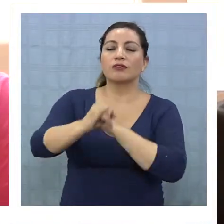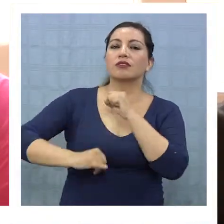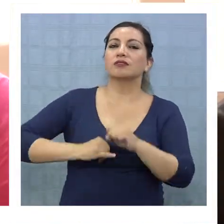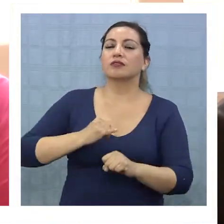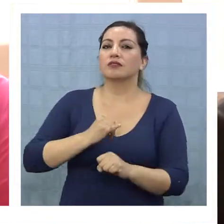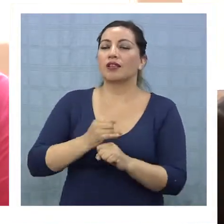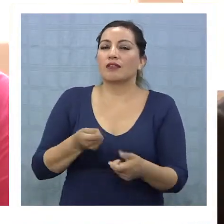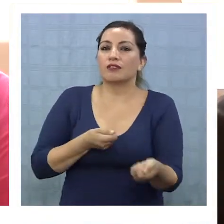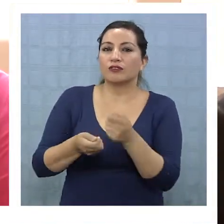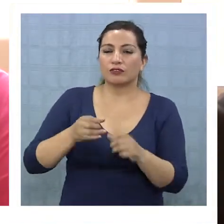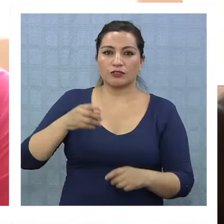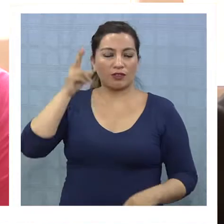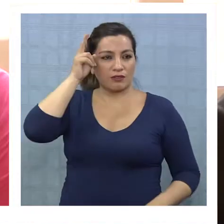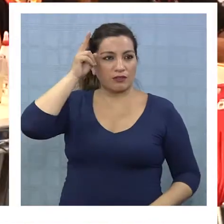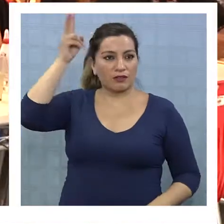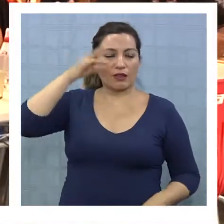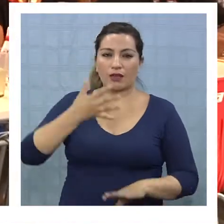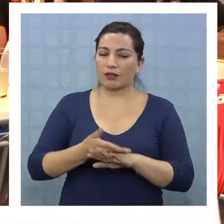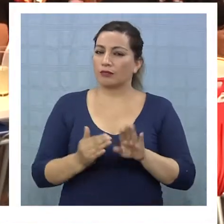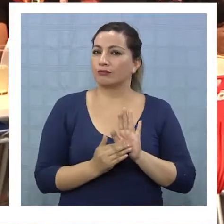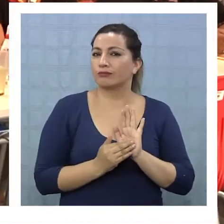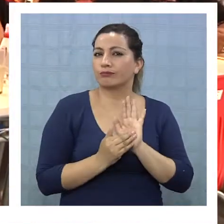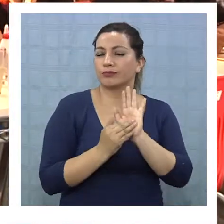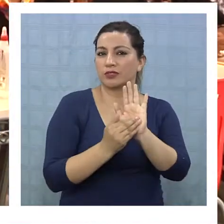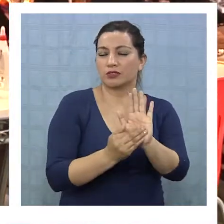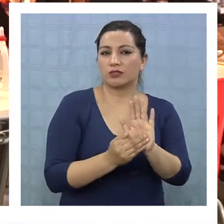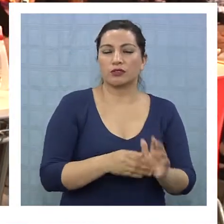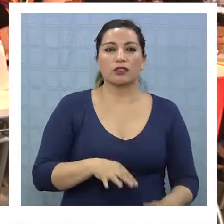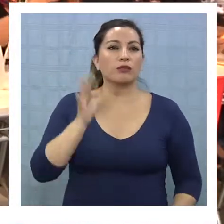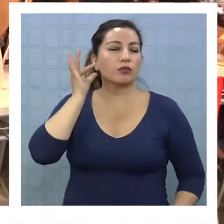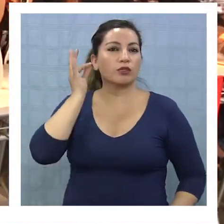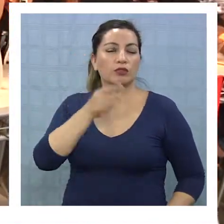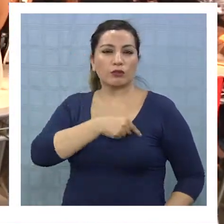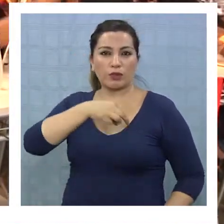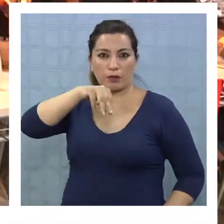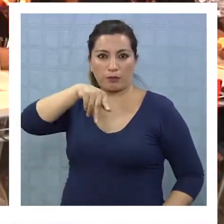indígenas y que contará con las presentaciones de María Tuyuc, entre otras.